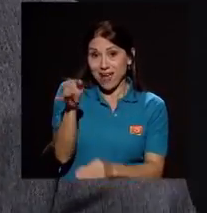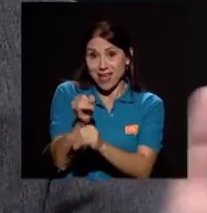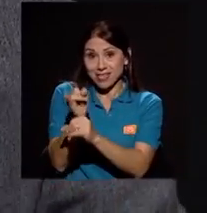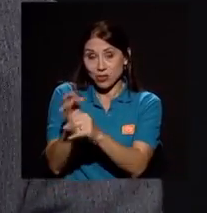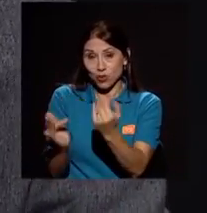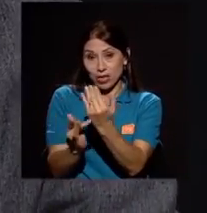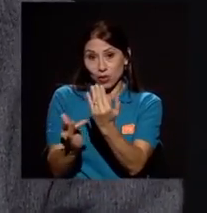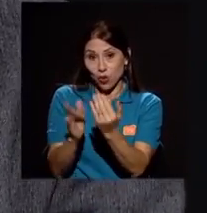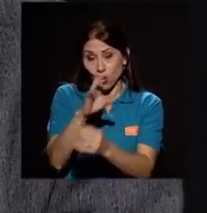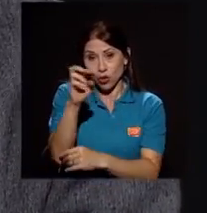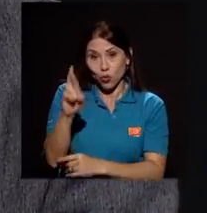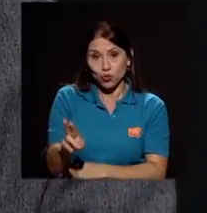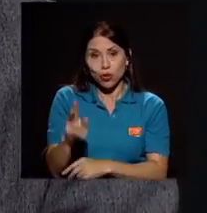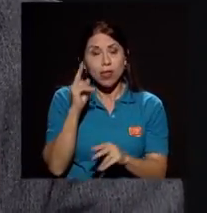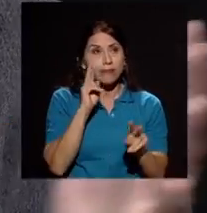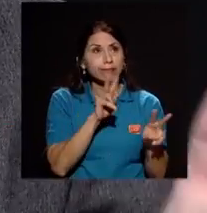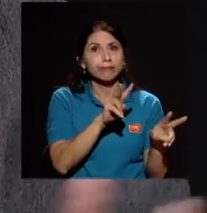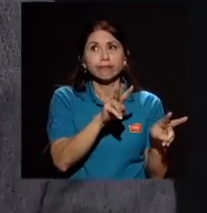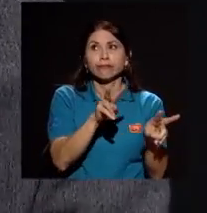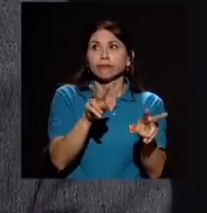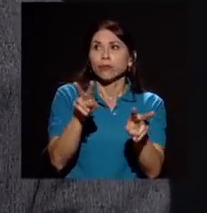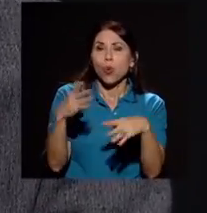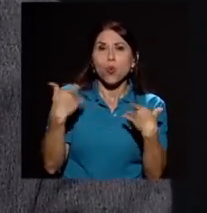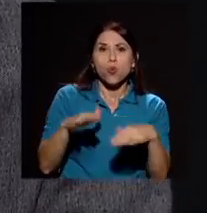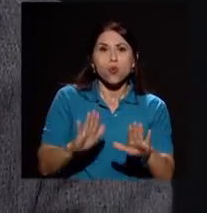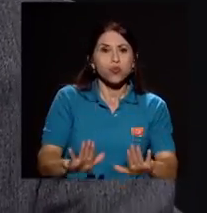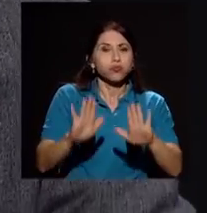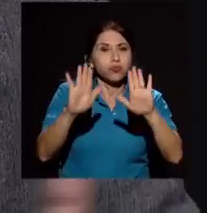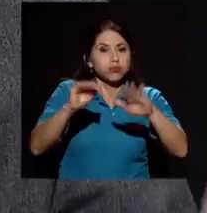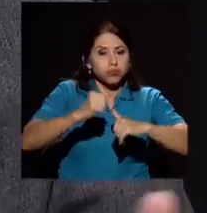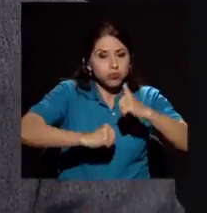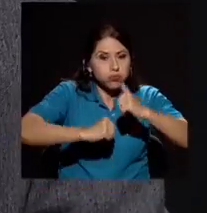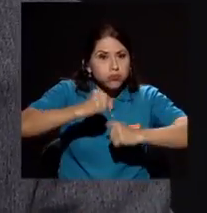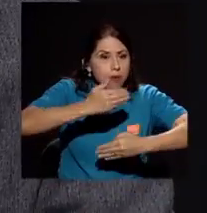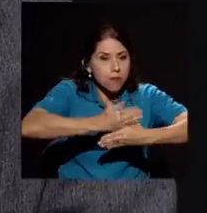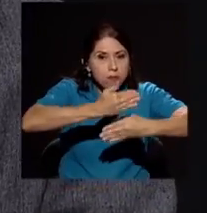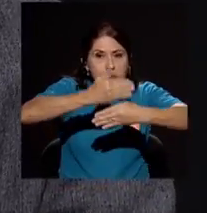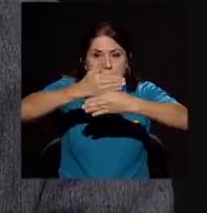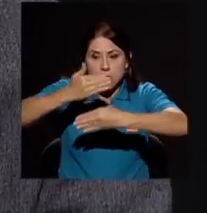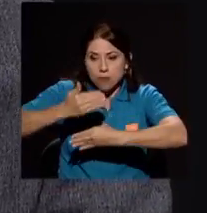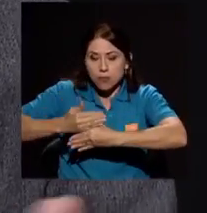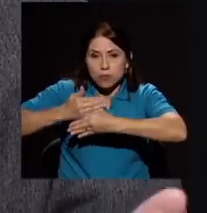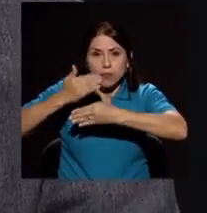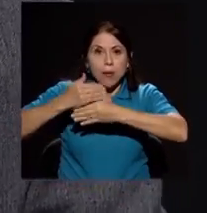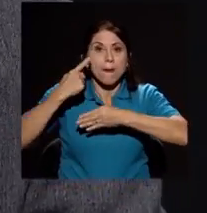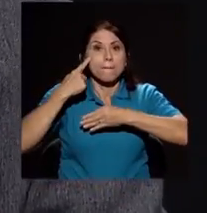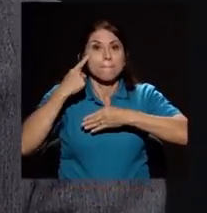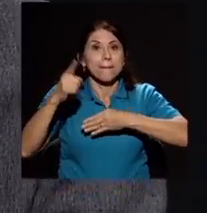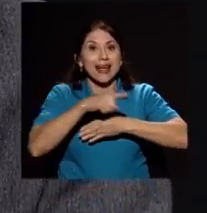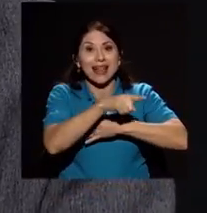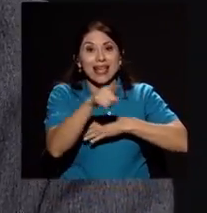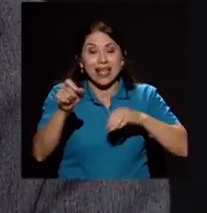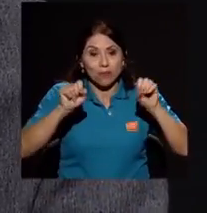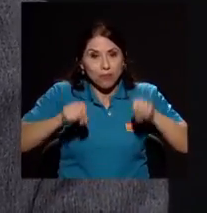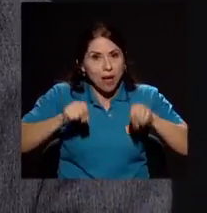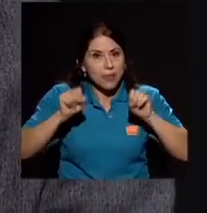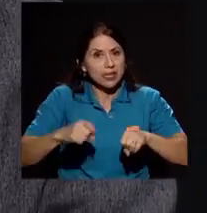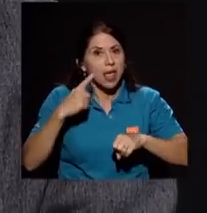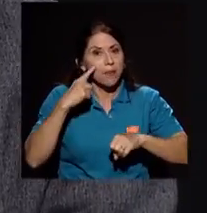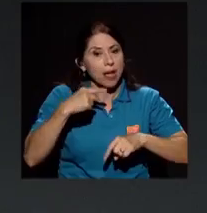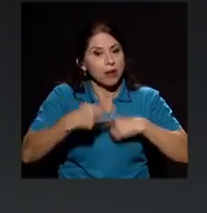extraordinarias edificaciones que se han hecho para incrementar la capacidad del tecnológico a producir ingenieros